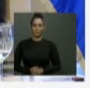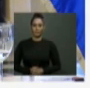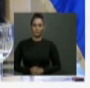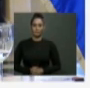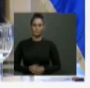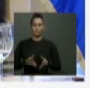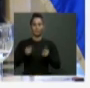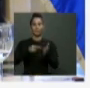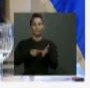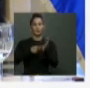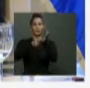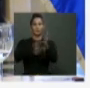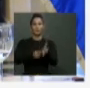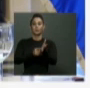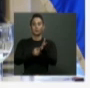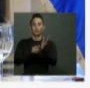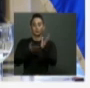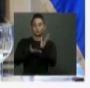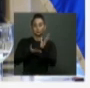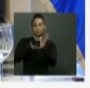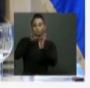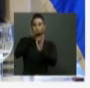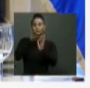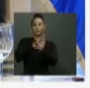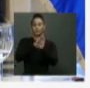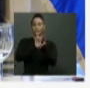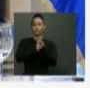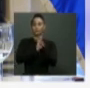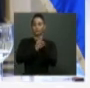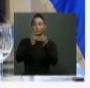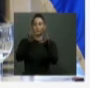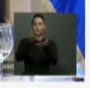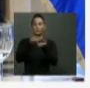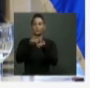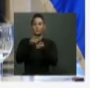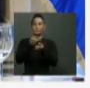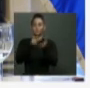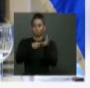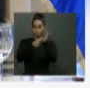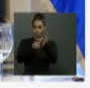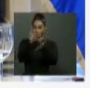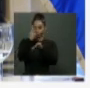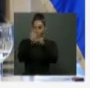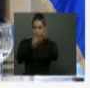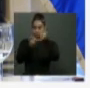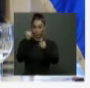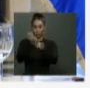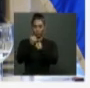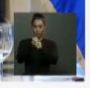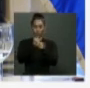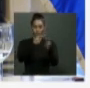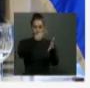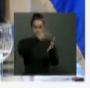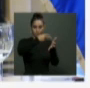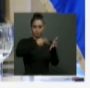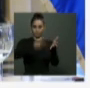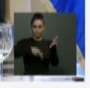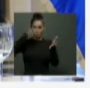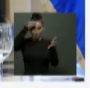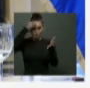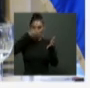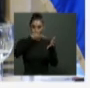tú dejaste todo esto el mensaje es ya sé que era del protocolo eso hace tiempo que se quedó de lado